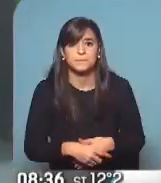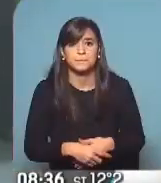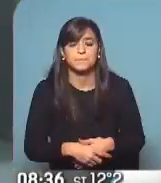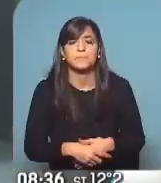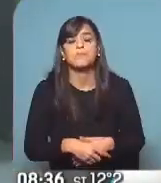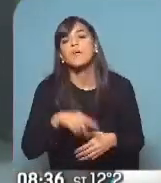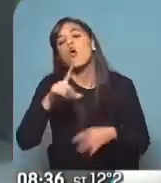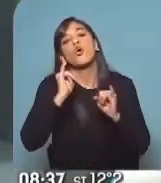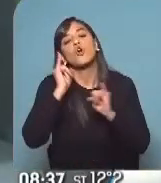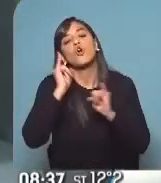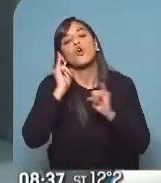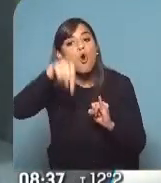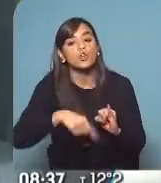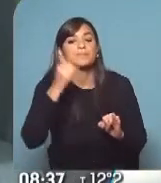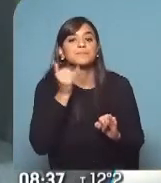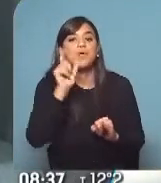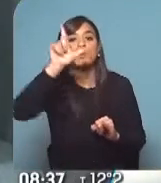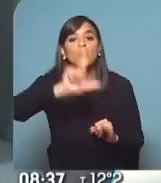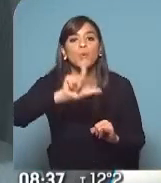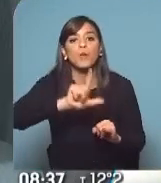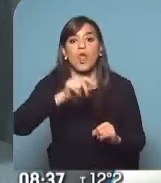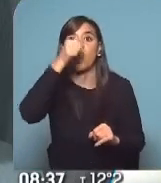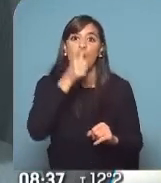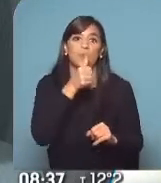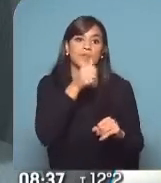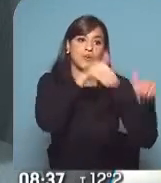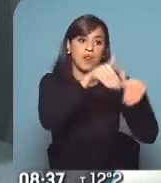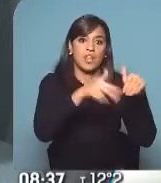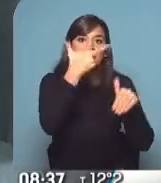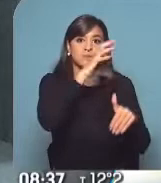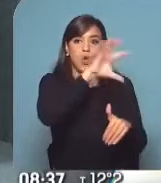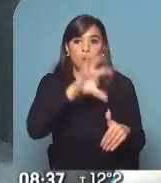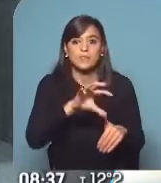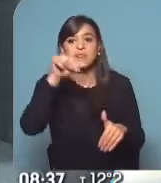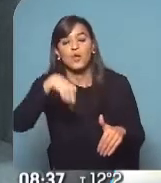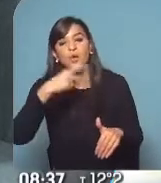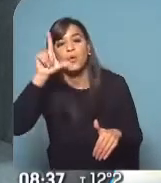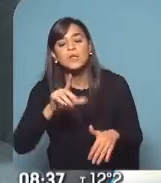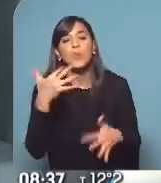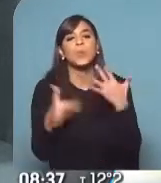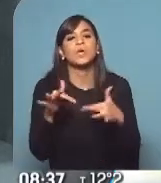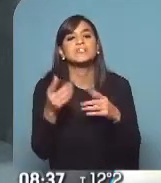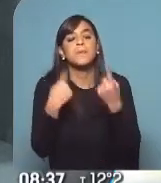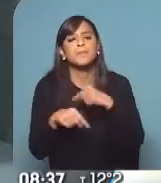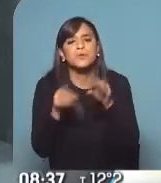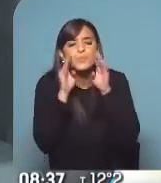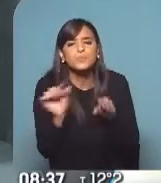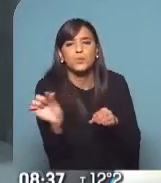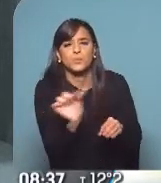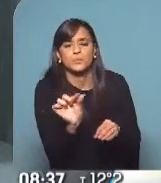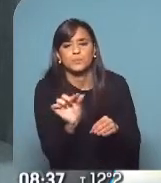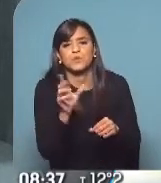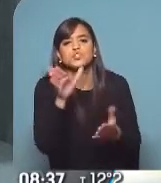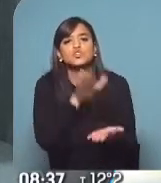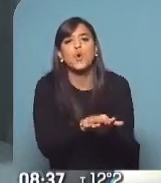y venimos contando hoy tenemos un lunes después de un domingo electoral en tres provincias eso es la urgencia pero vamos a tomar un poquito de perspectiva